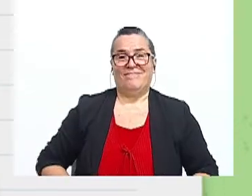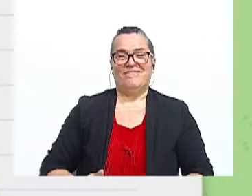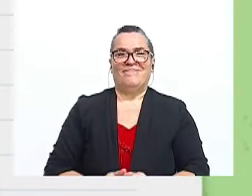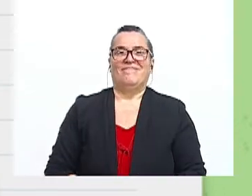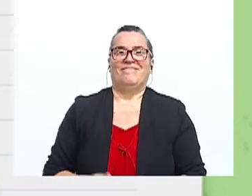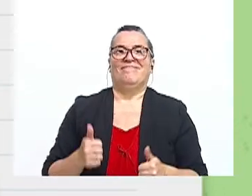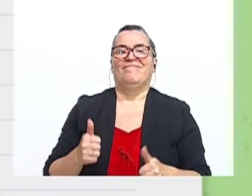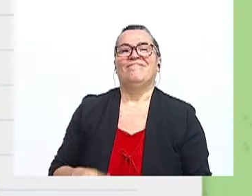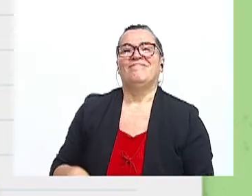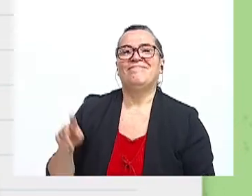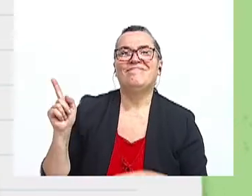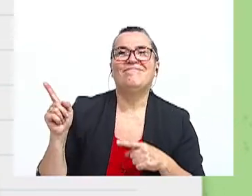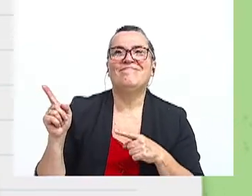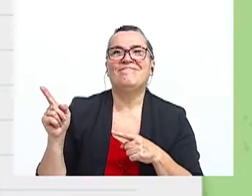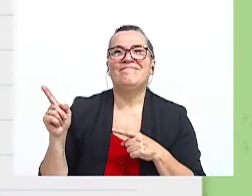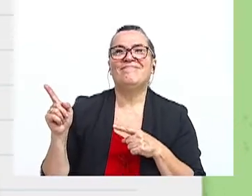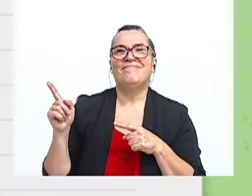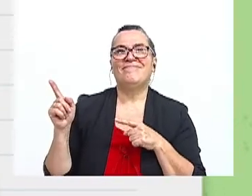parece?